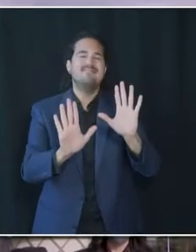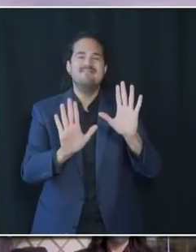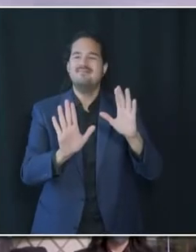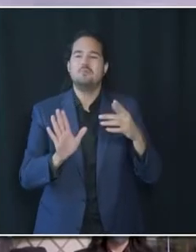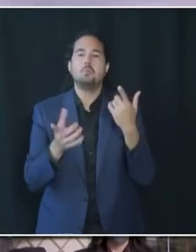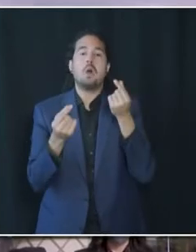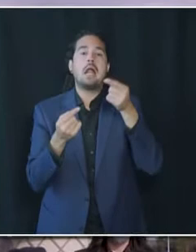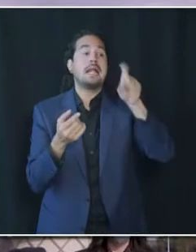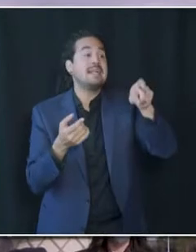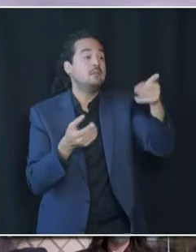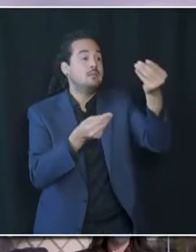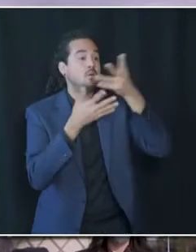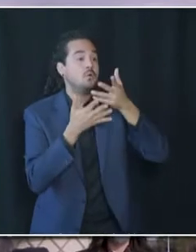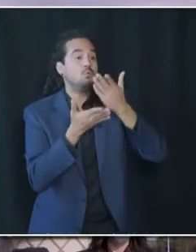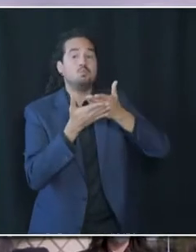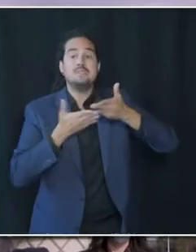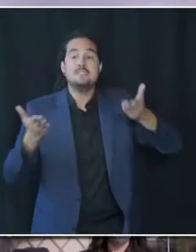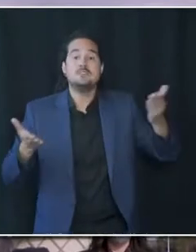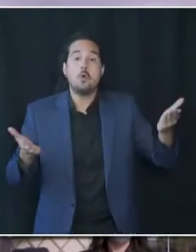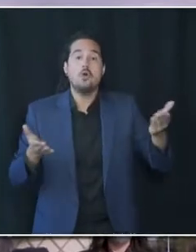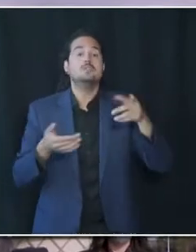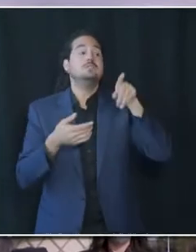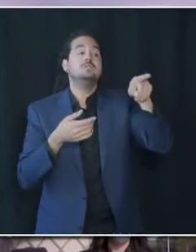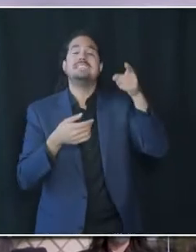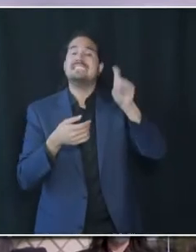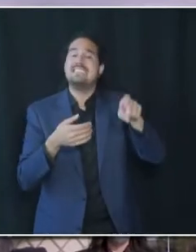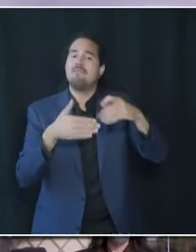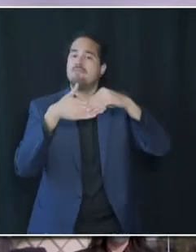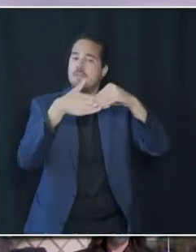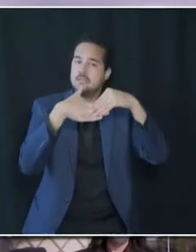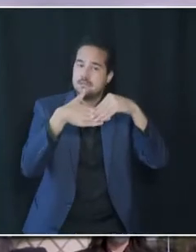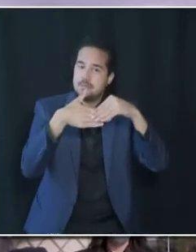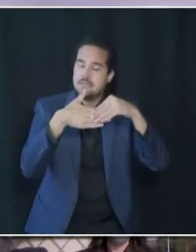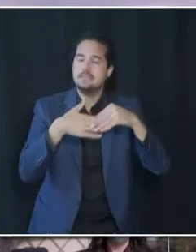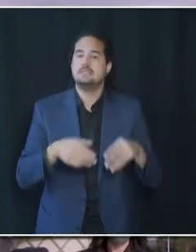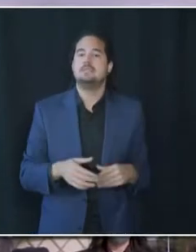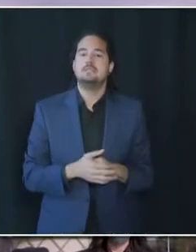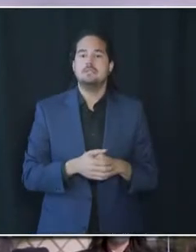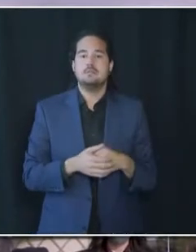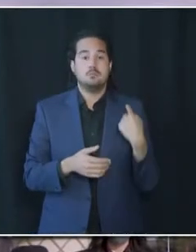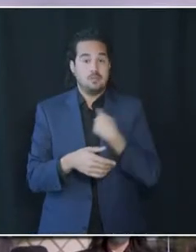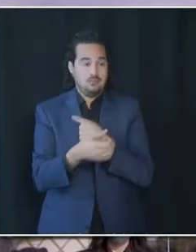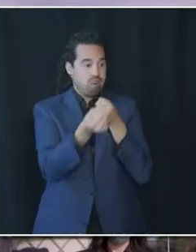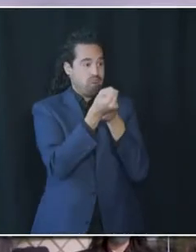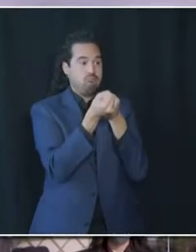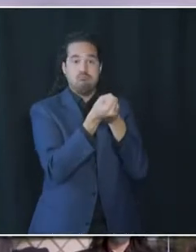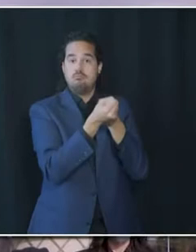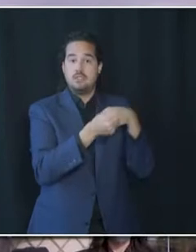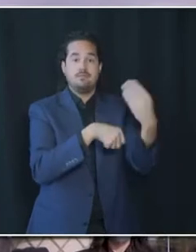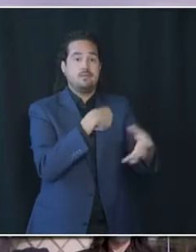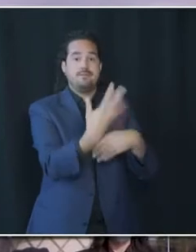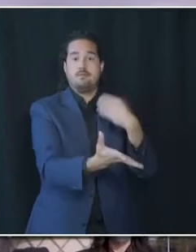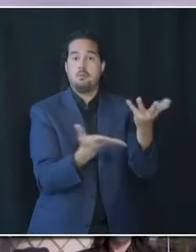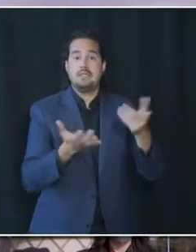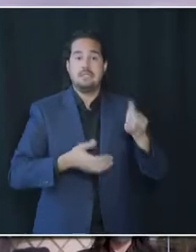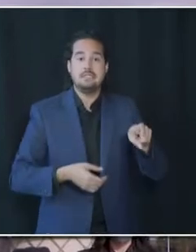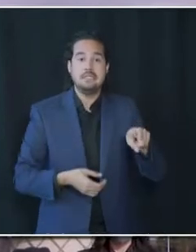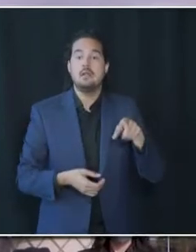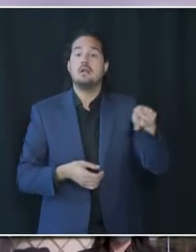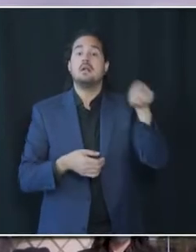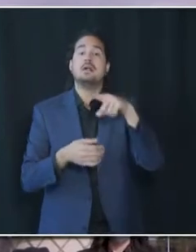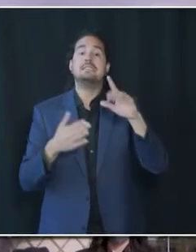lo que les proporcionaremos y tenemos esperanzas de que estas cuestiones entre condados y ciudades